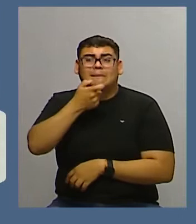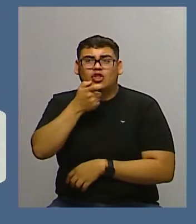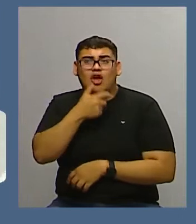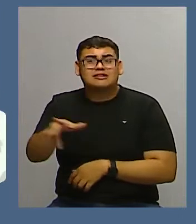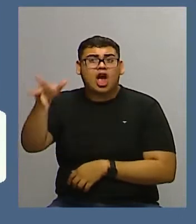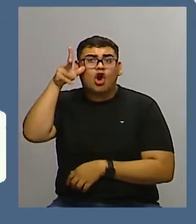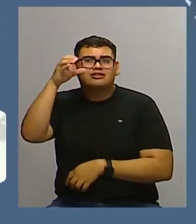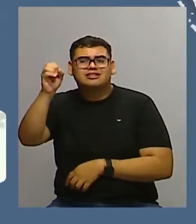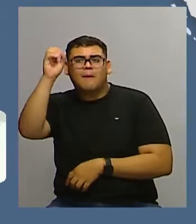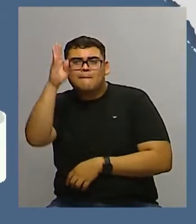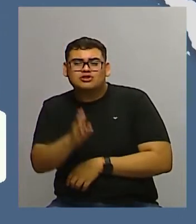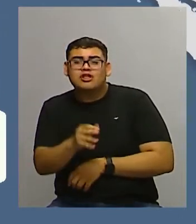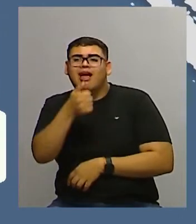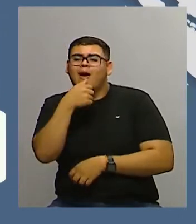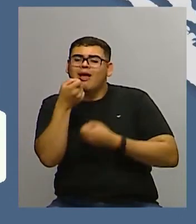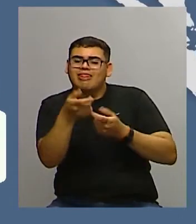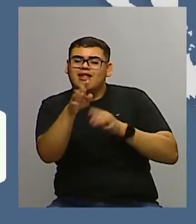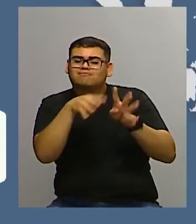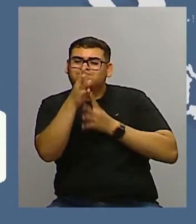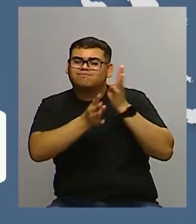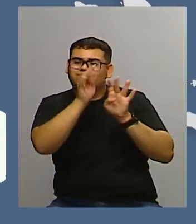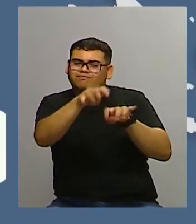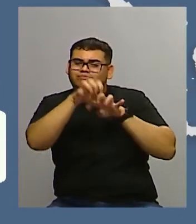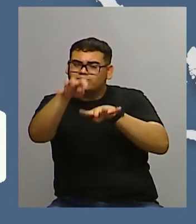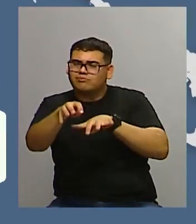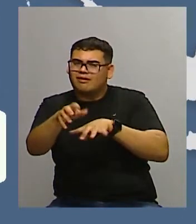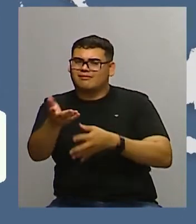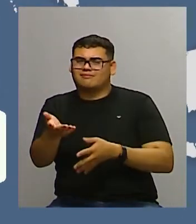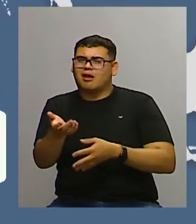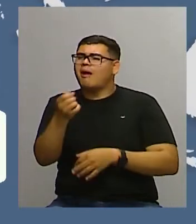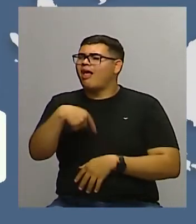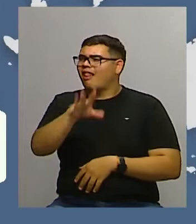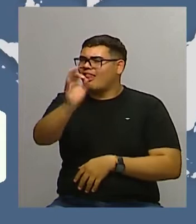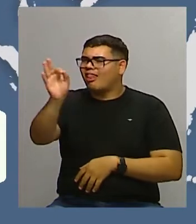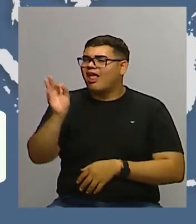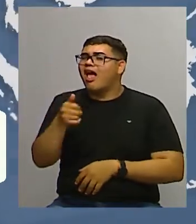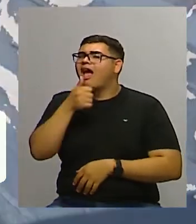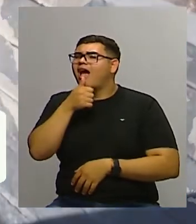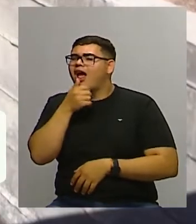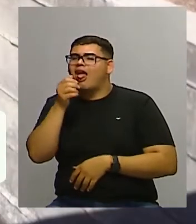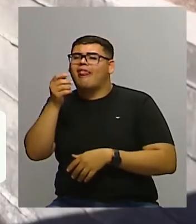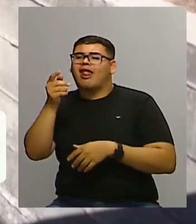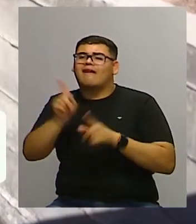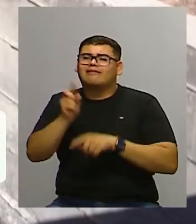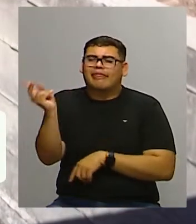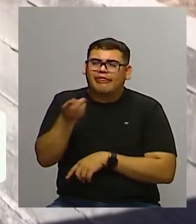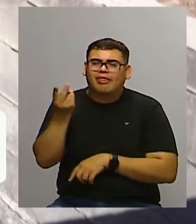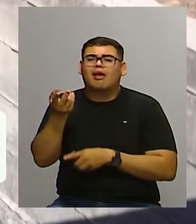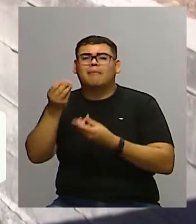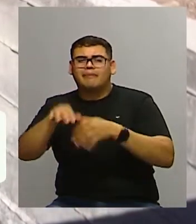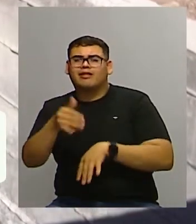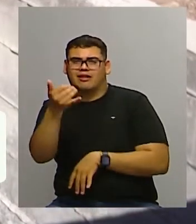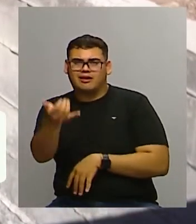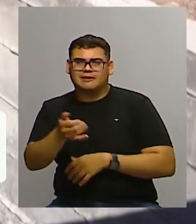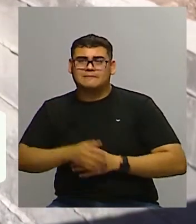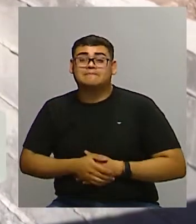destina a la agricultura, cuando sabemos las deficiencias que tenemos en el sistema y las pérdidas que hay. O sea, somos una zona árida, pero con